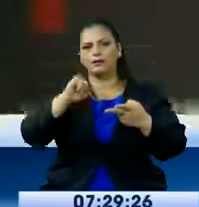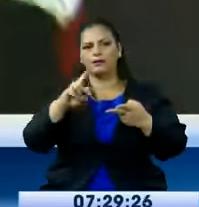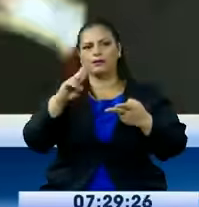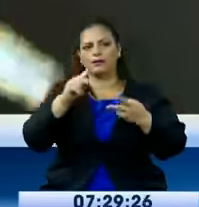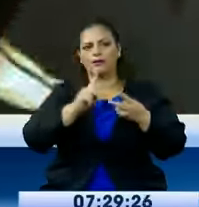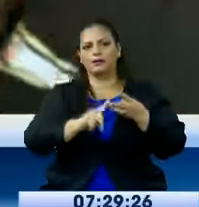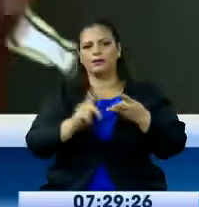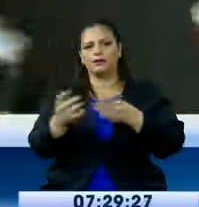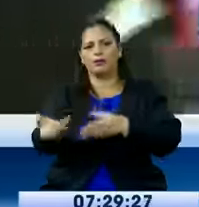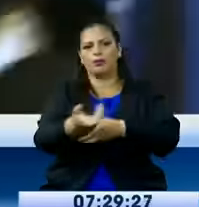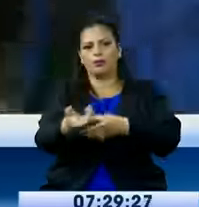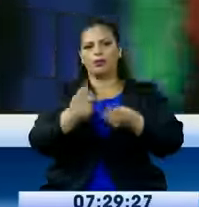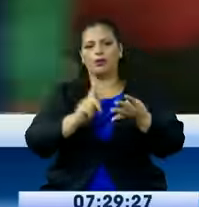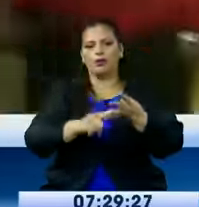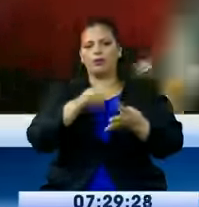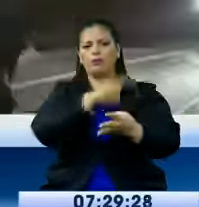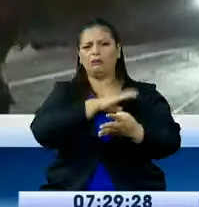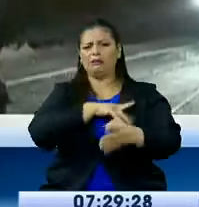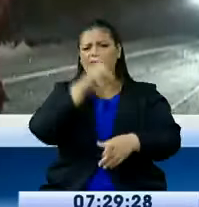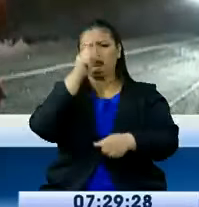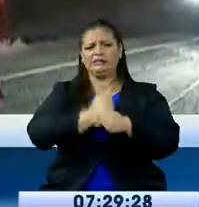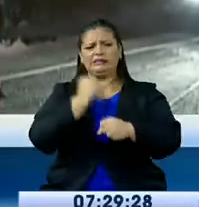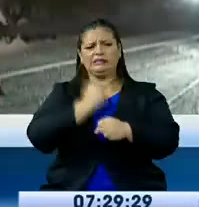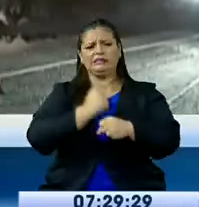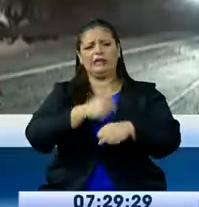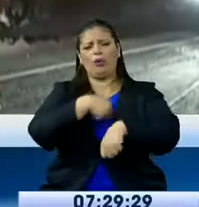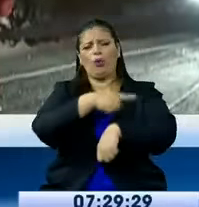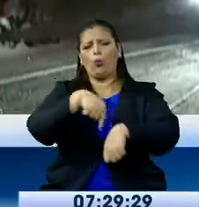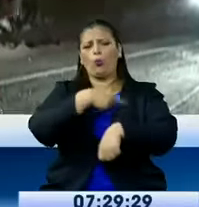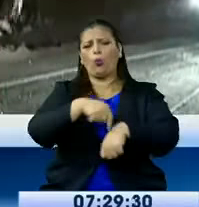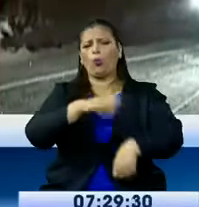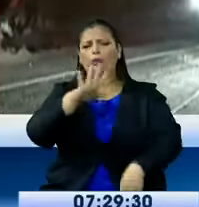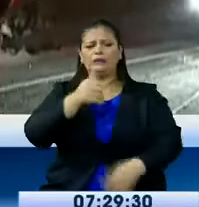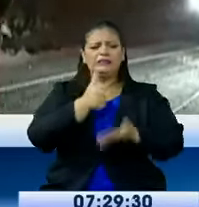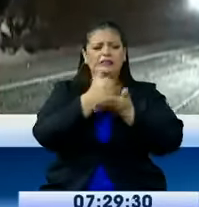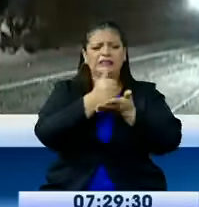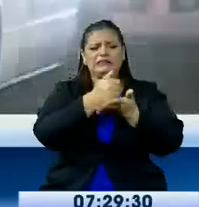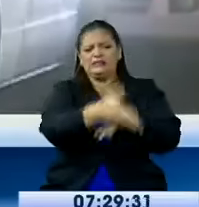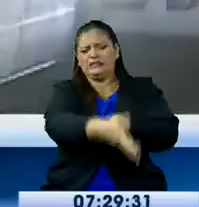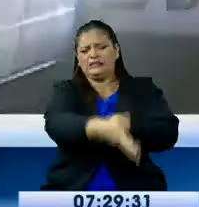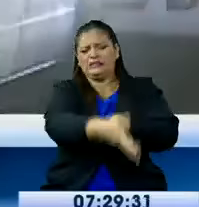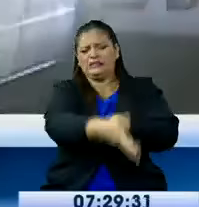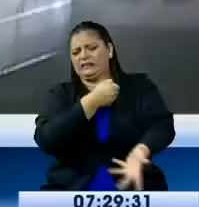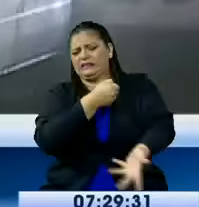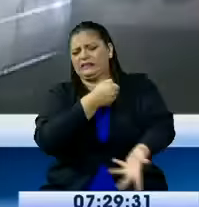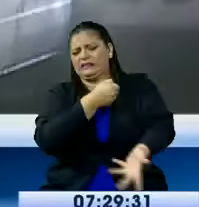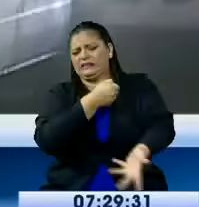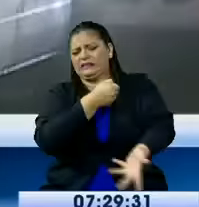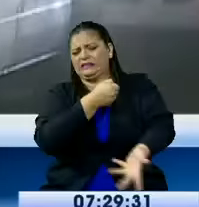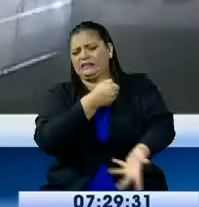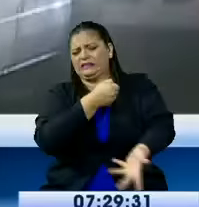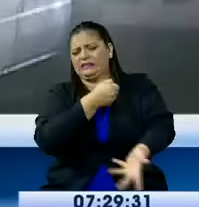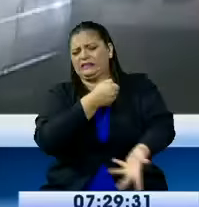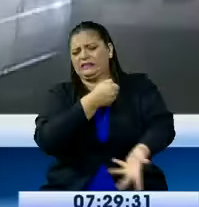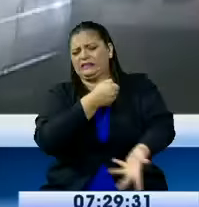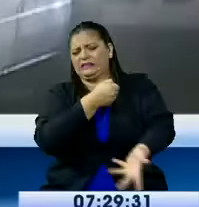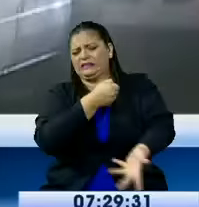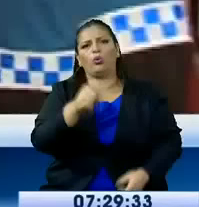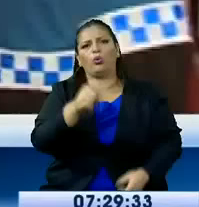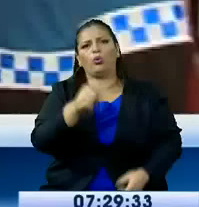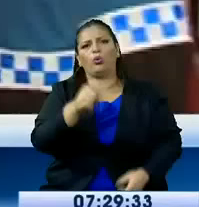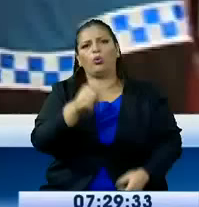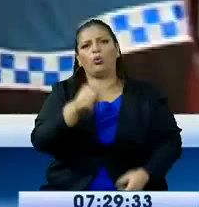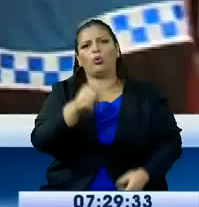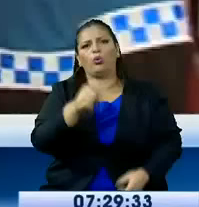de bomberos, trabajaron por cerca de 5 horas para rescatar a las personas atrapadas. Lamentablemente se registraron 11 fallecidos